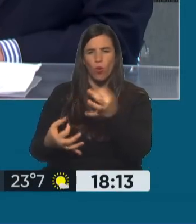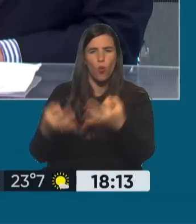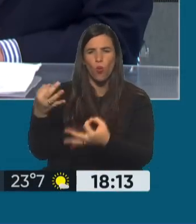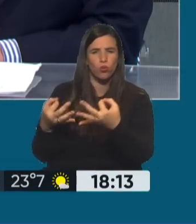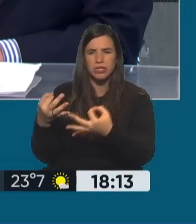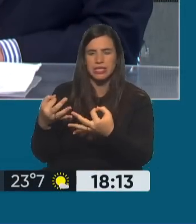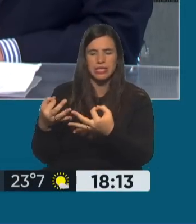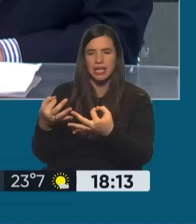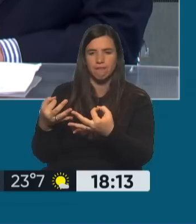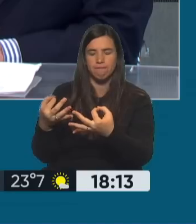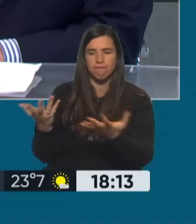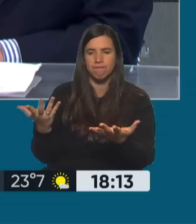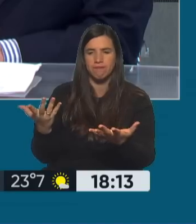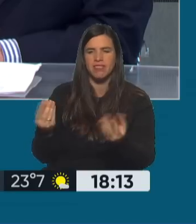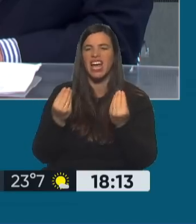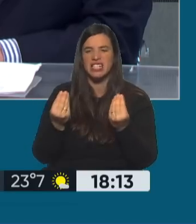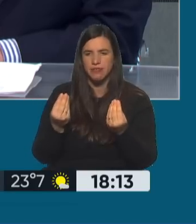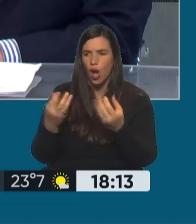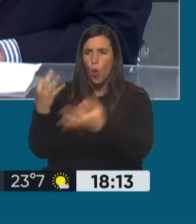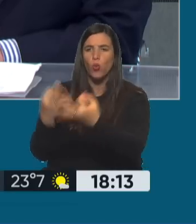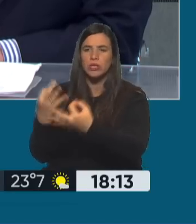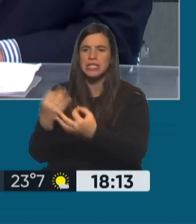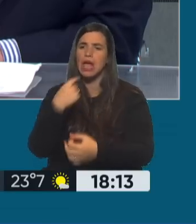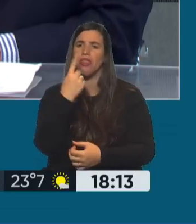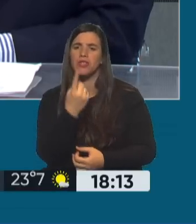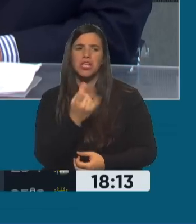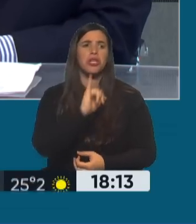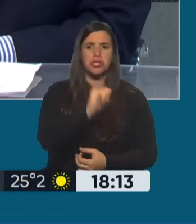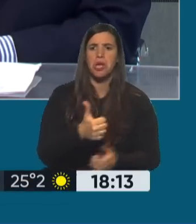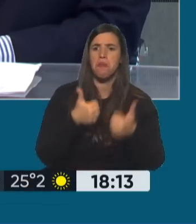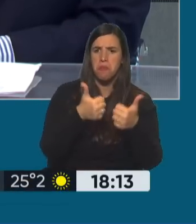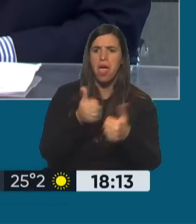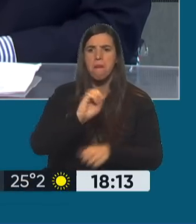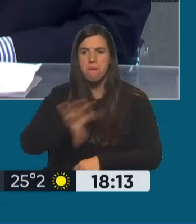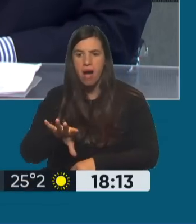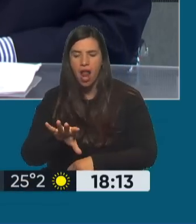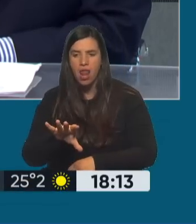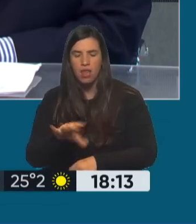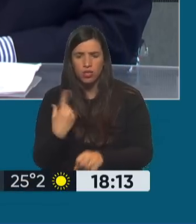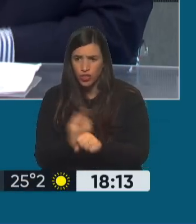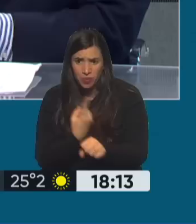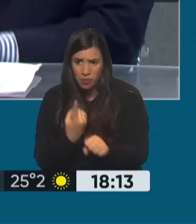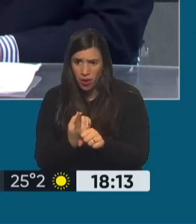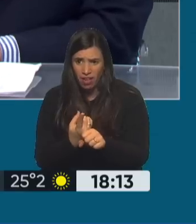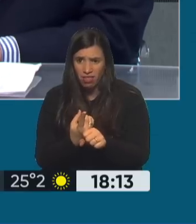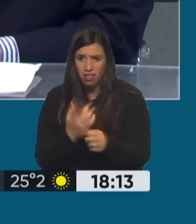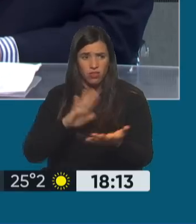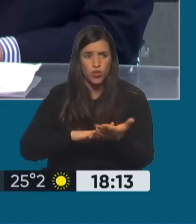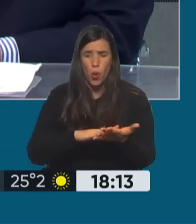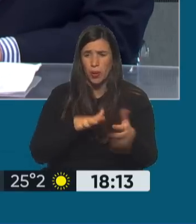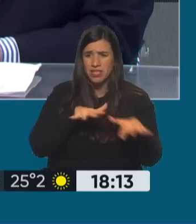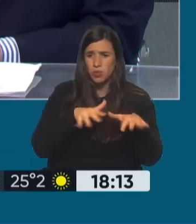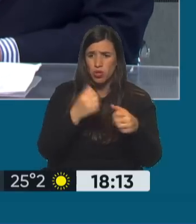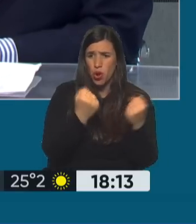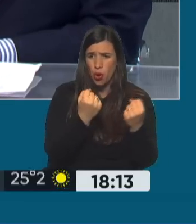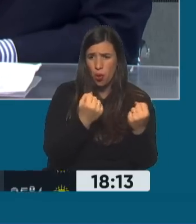puede la justicia determinar si está bien o mal. Claro. Algo que, sobre todo la política de admisión, es una cuestión de oportunidad, es una